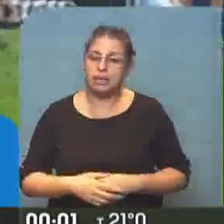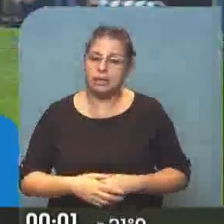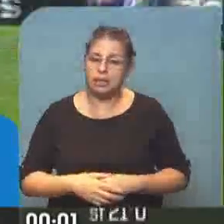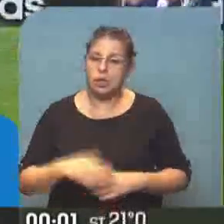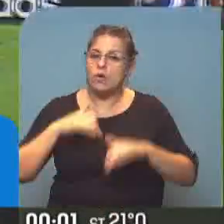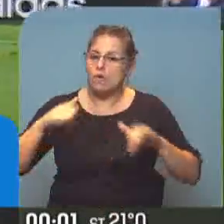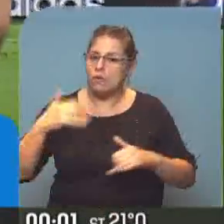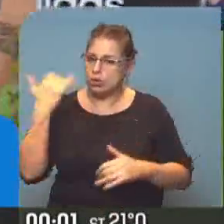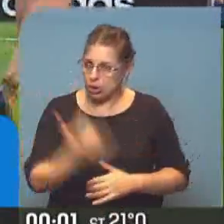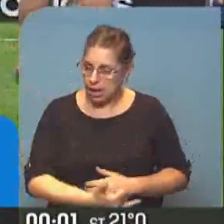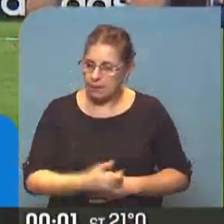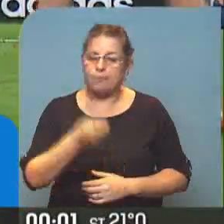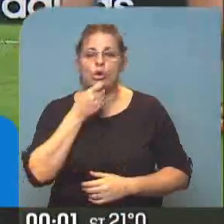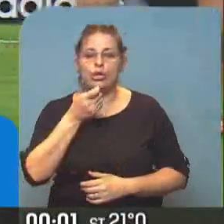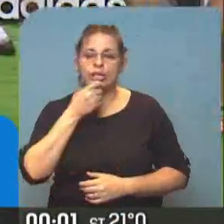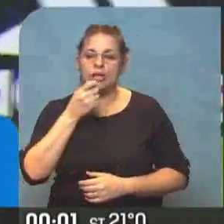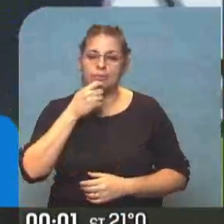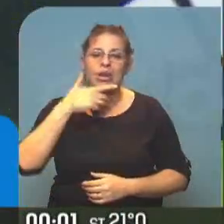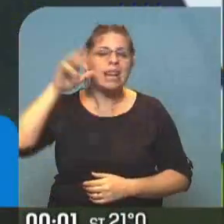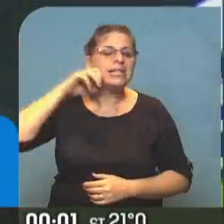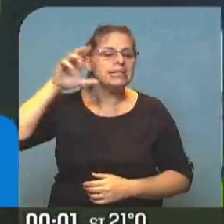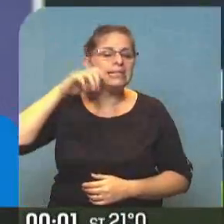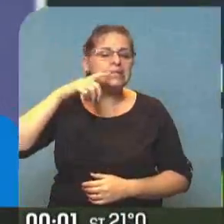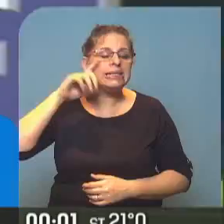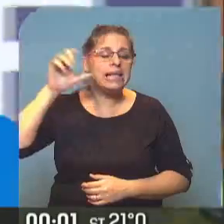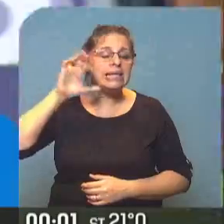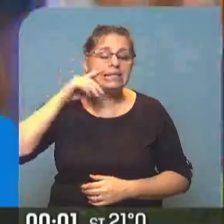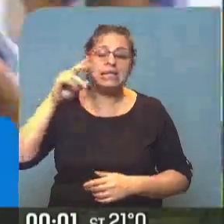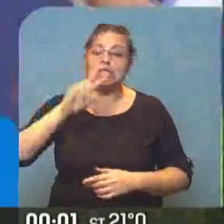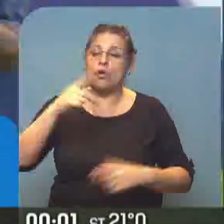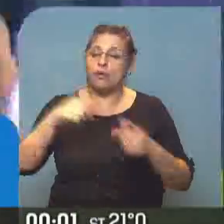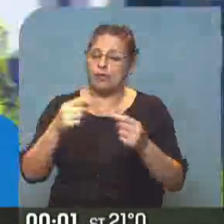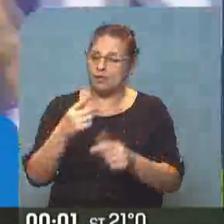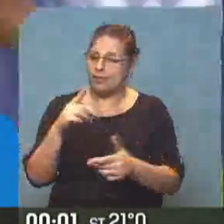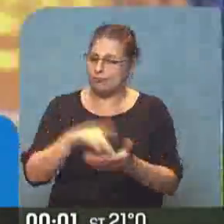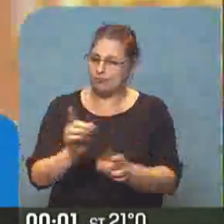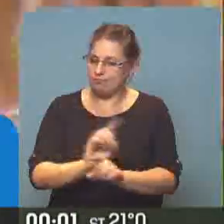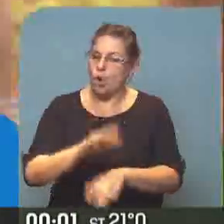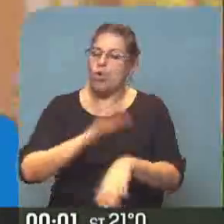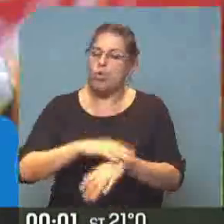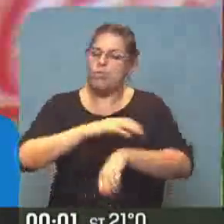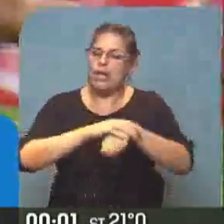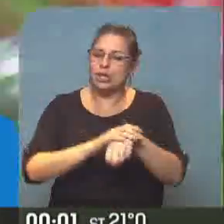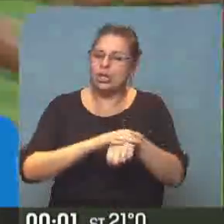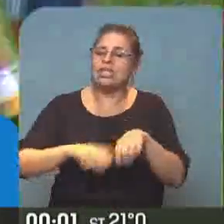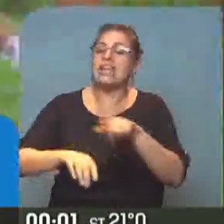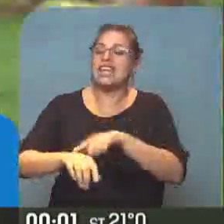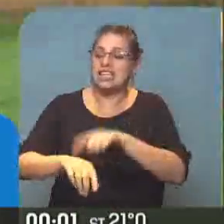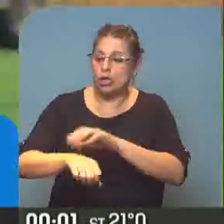gran información. Por ejemplo, que Lanzini no estará en la doble fecha, lesionado con una molestia en su rodilla